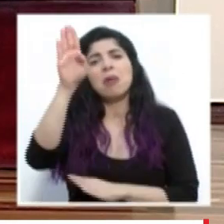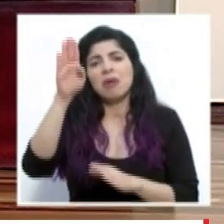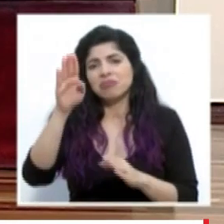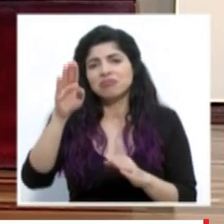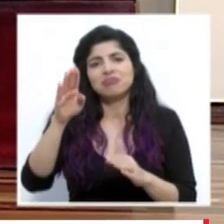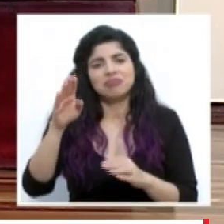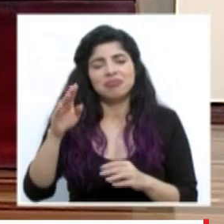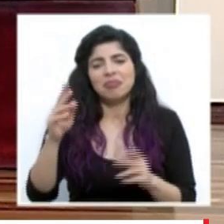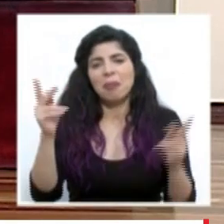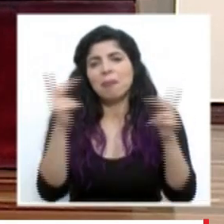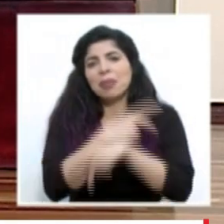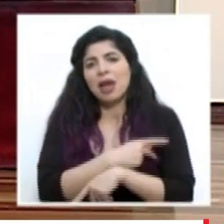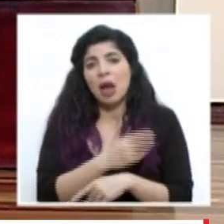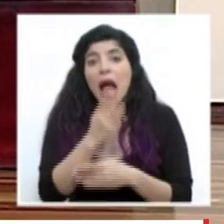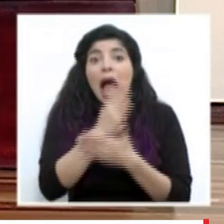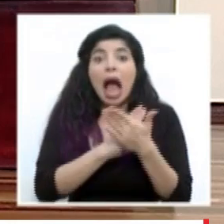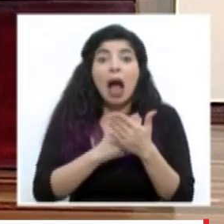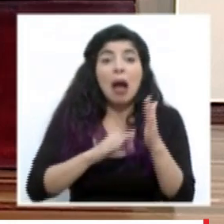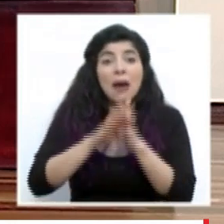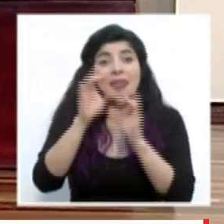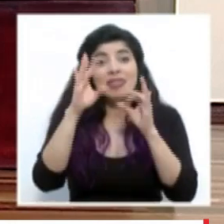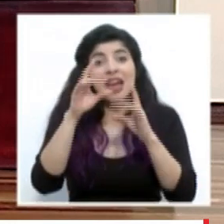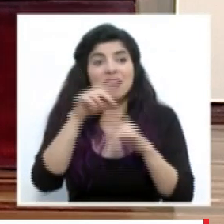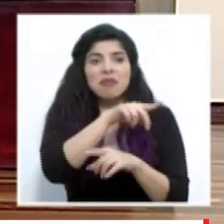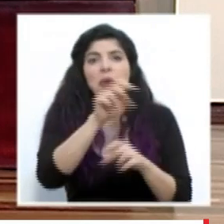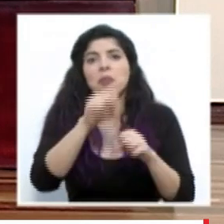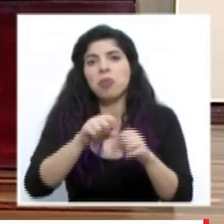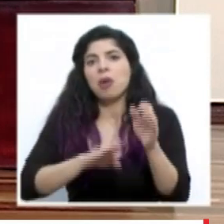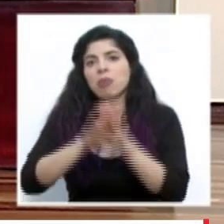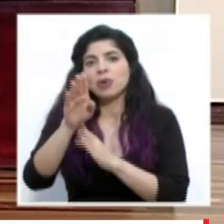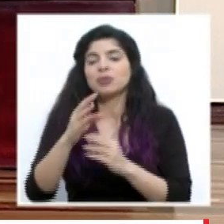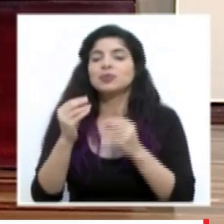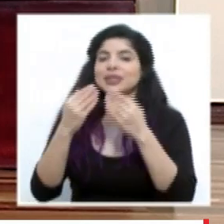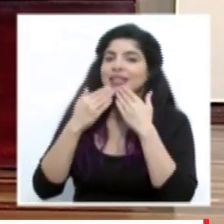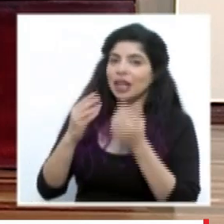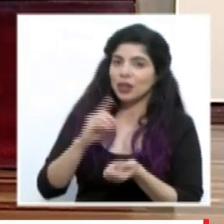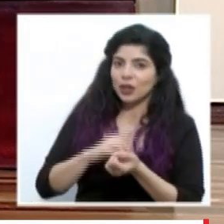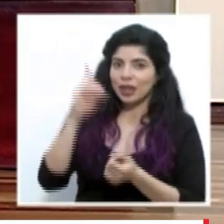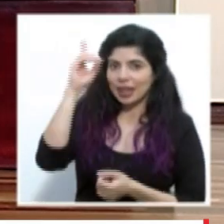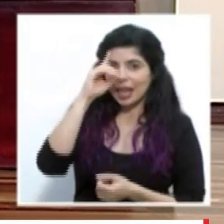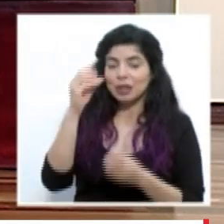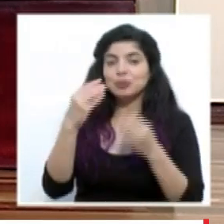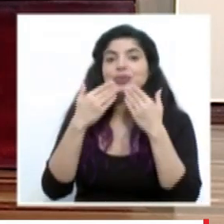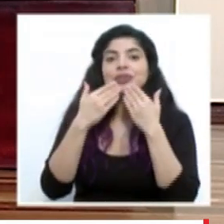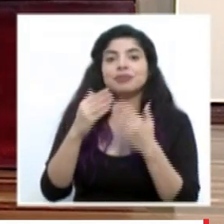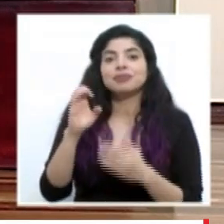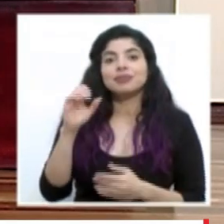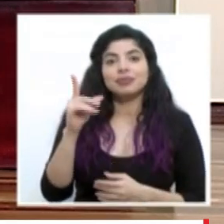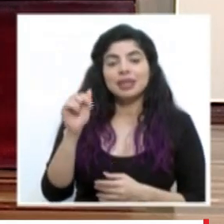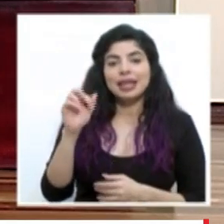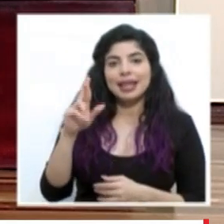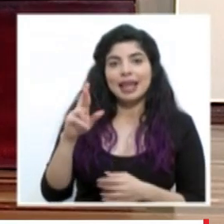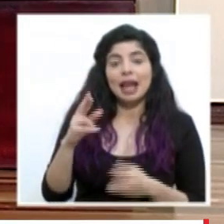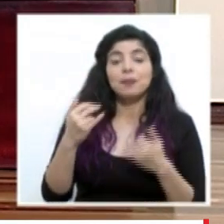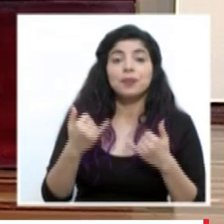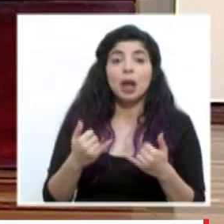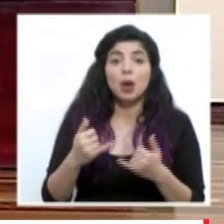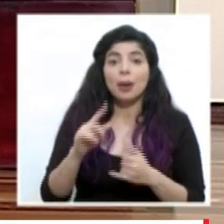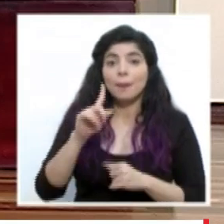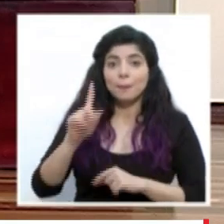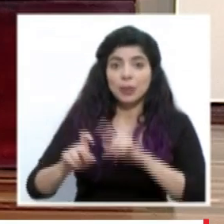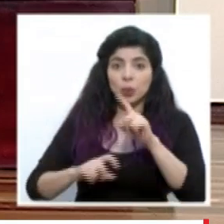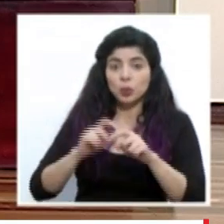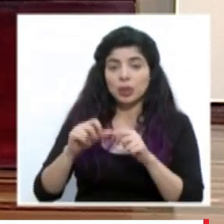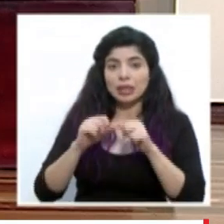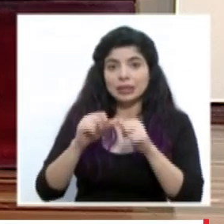sus proyecciones más feas, ¿verdad? Muchas gracias al doctor Daniel Salas, muchísimas gracias a don Edgar. Continuamos con el periodo